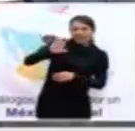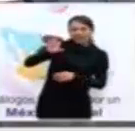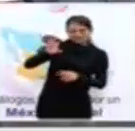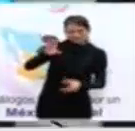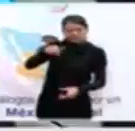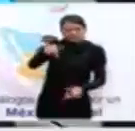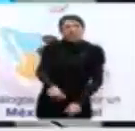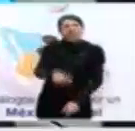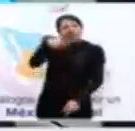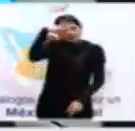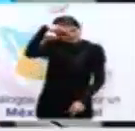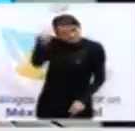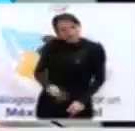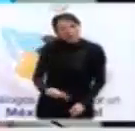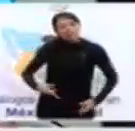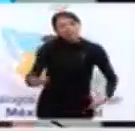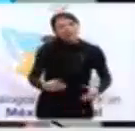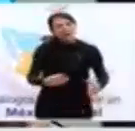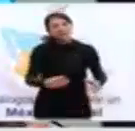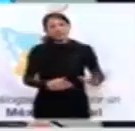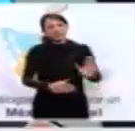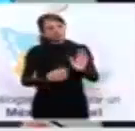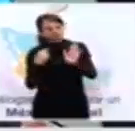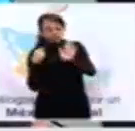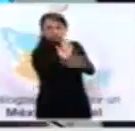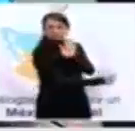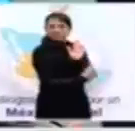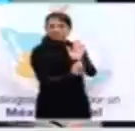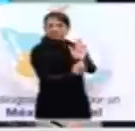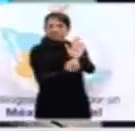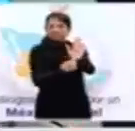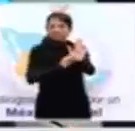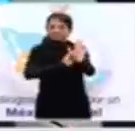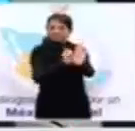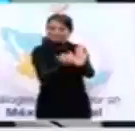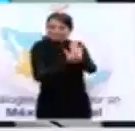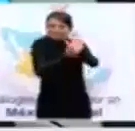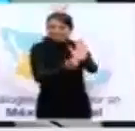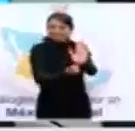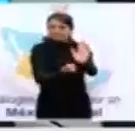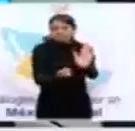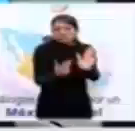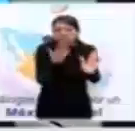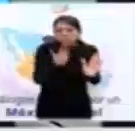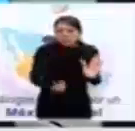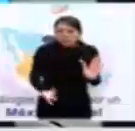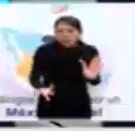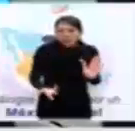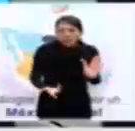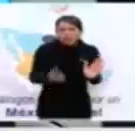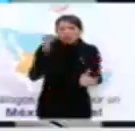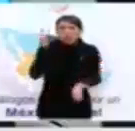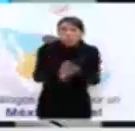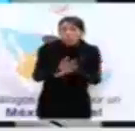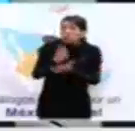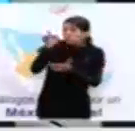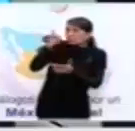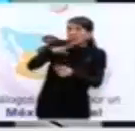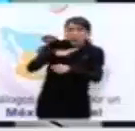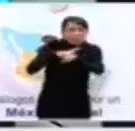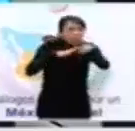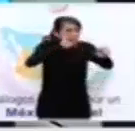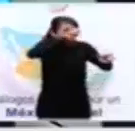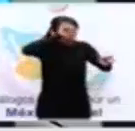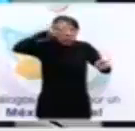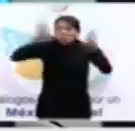ha sido a partir de que en el TLC nos convertimos en consumidores, no en competidores comerciales de estas naciones con las que